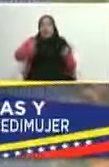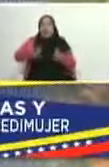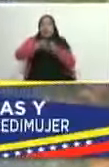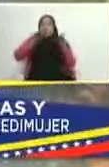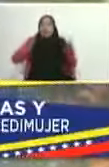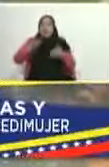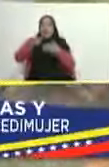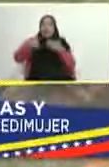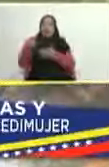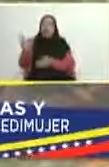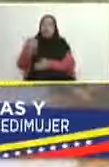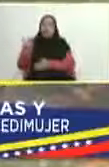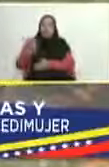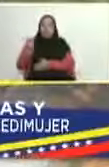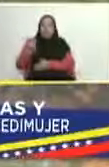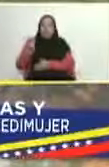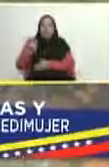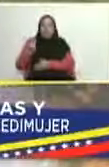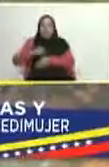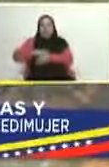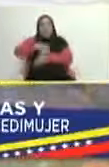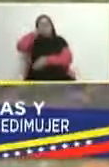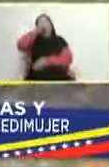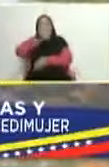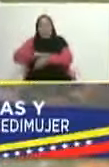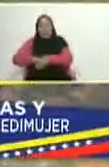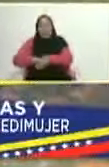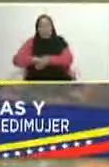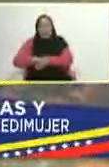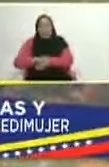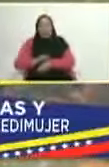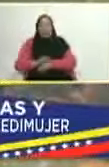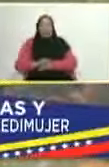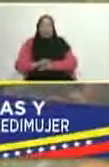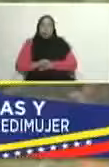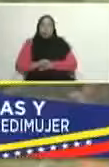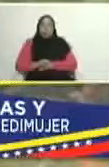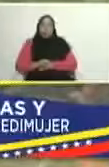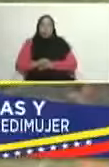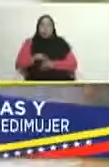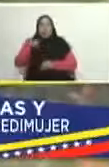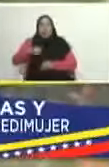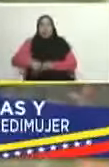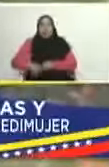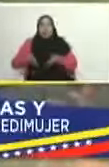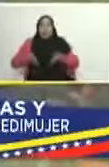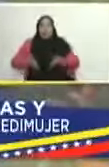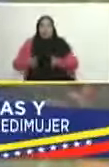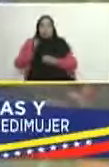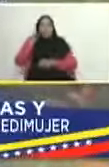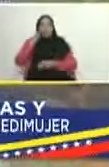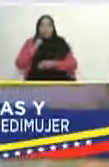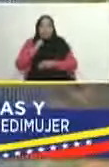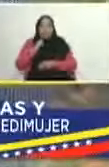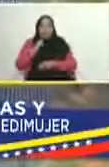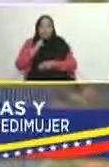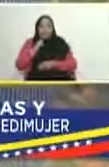Barcelona. Aquí Callaurima. Aquí Guaycaipuro.